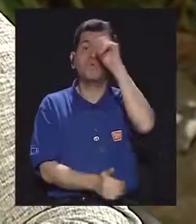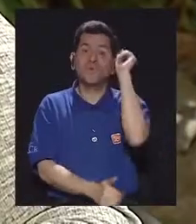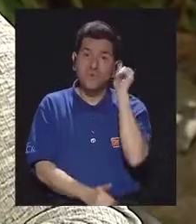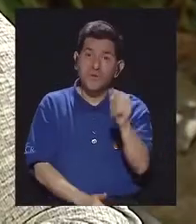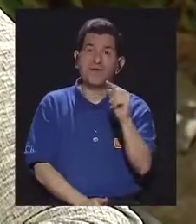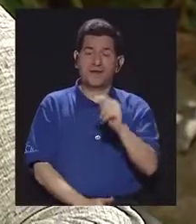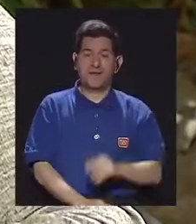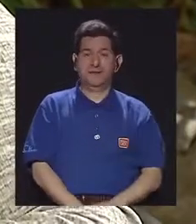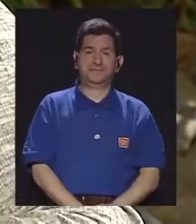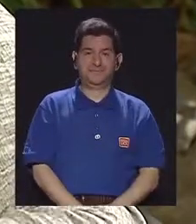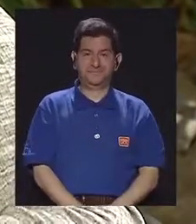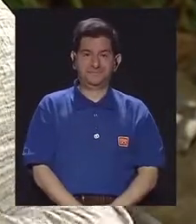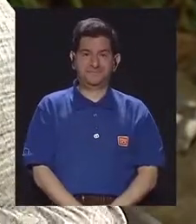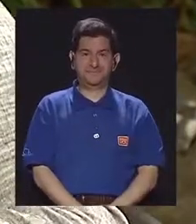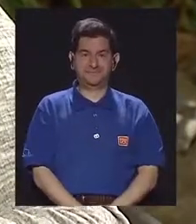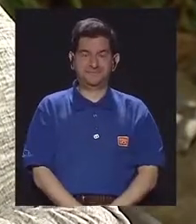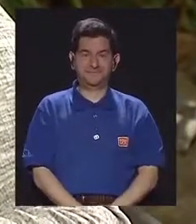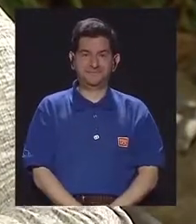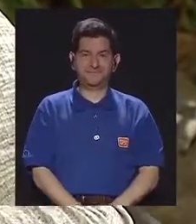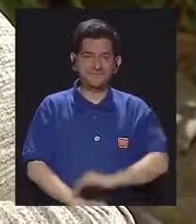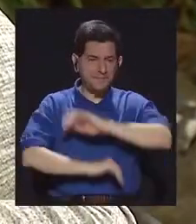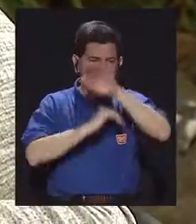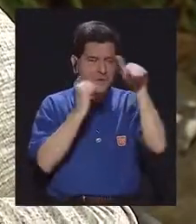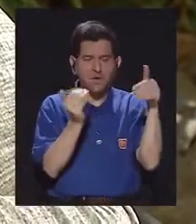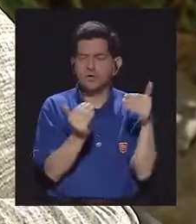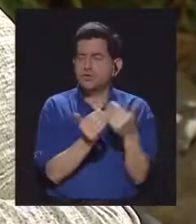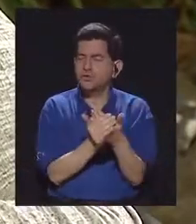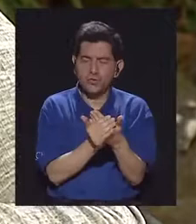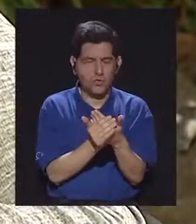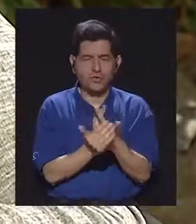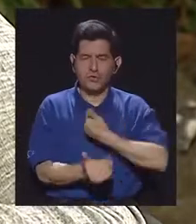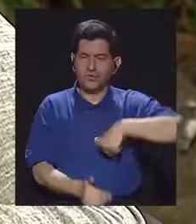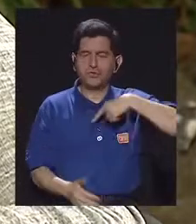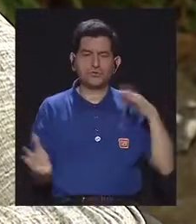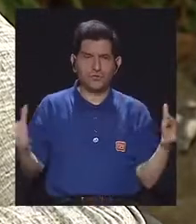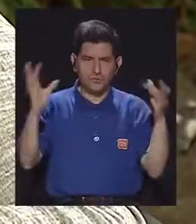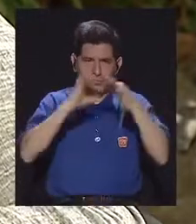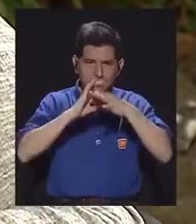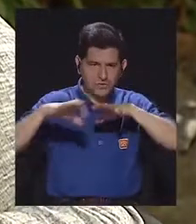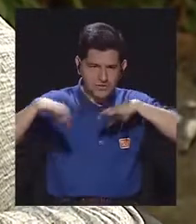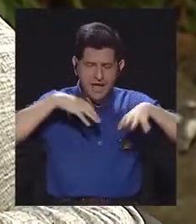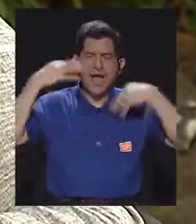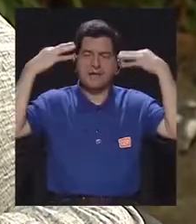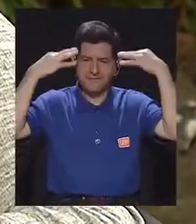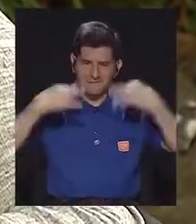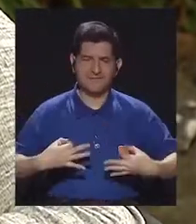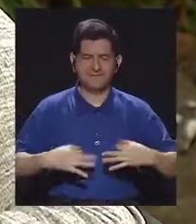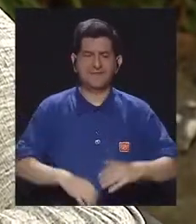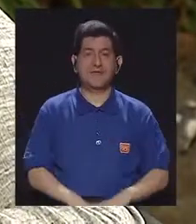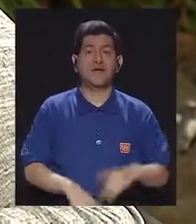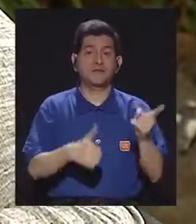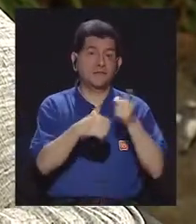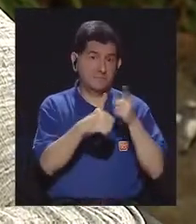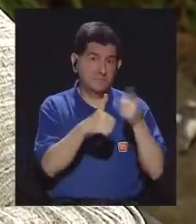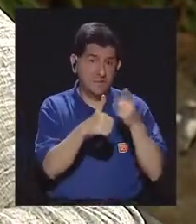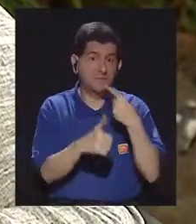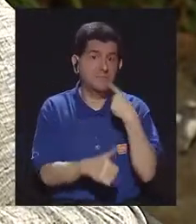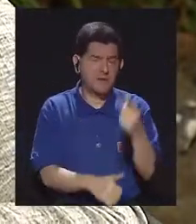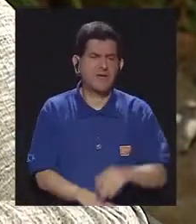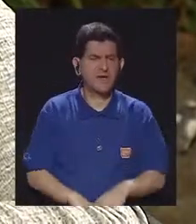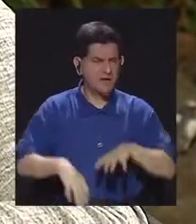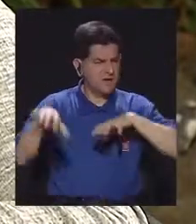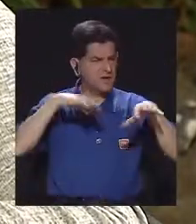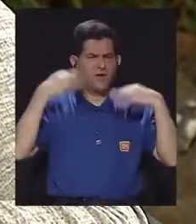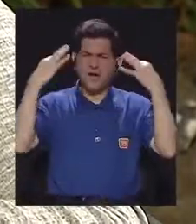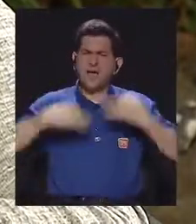pregunta, sí. Bien, todos de una u otra manera estamos ligados con la actividad física. Porque primero tendríamos que decir,